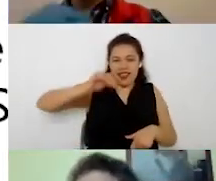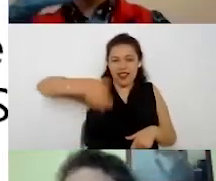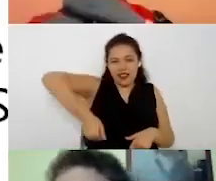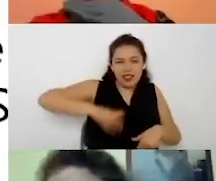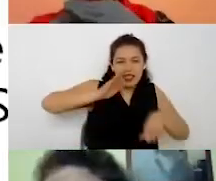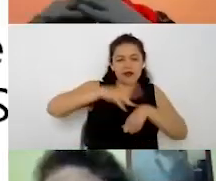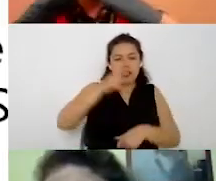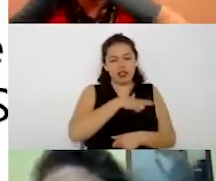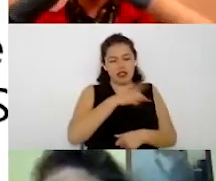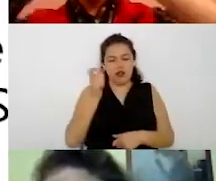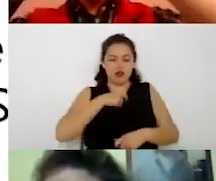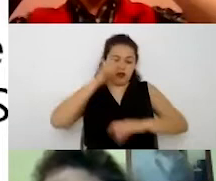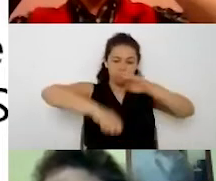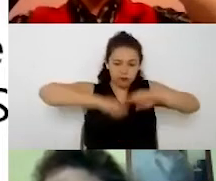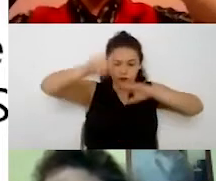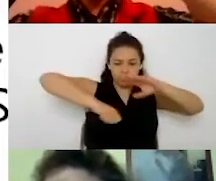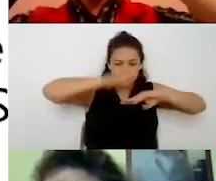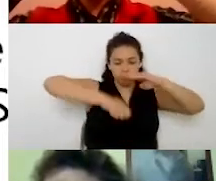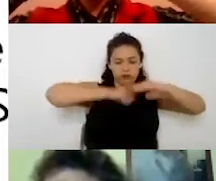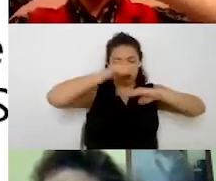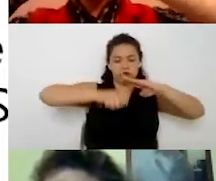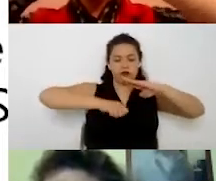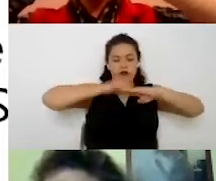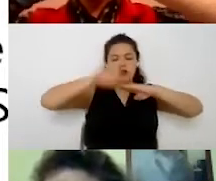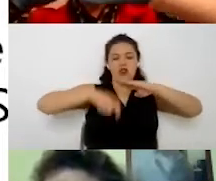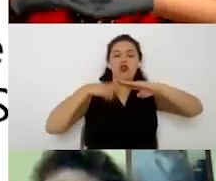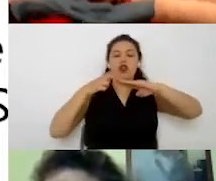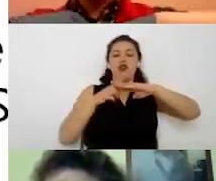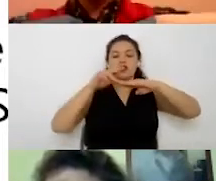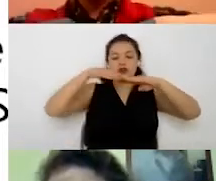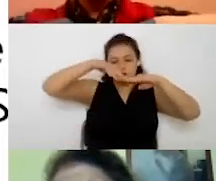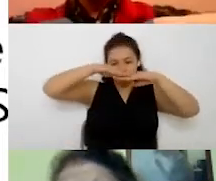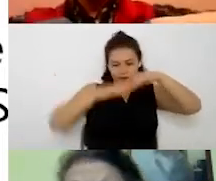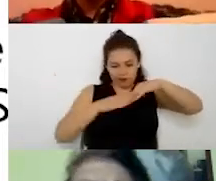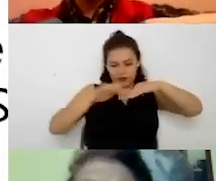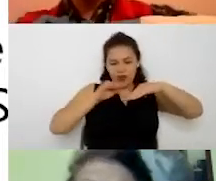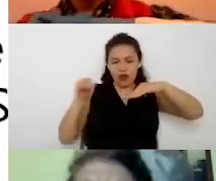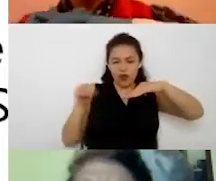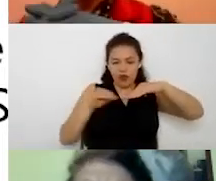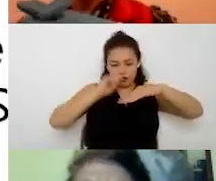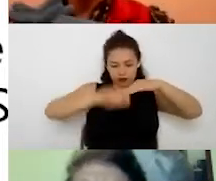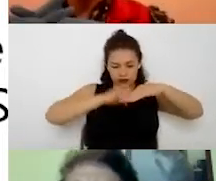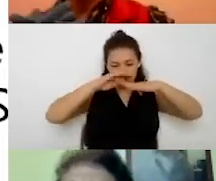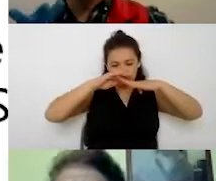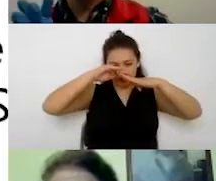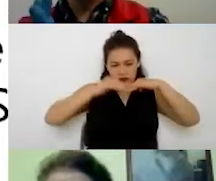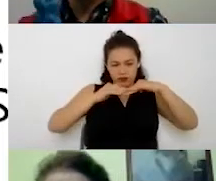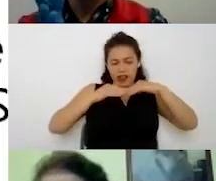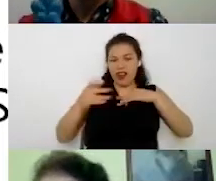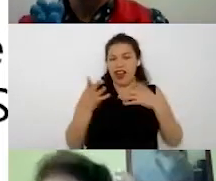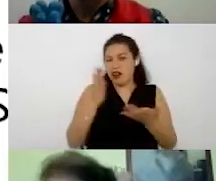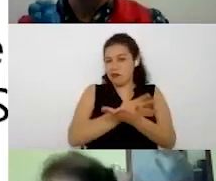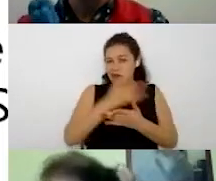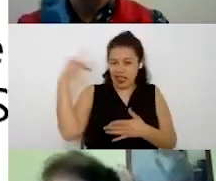aplicar el vendaje lo que voy a hacer va a ser presionar el hueso, moverlo. Entonces, además de causar el dolor